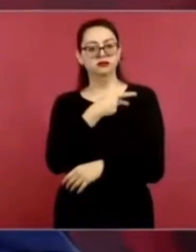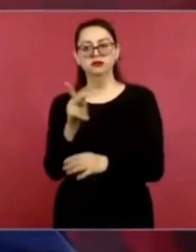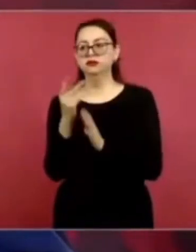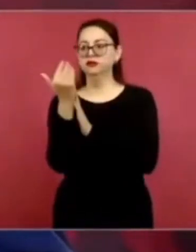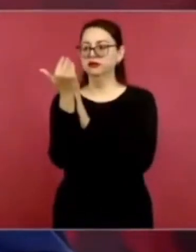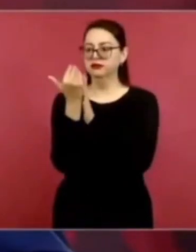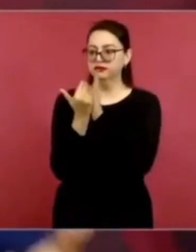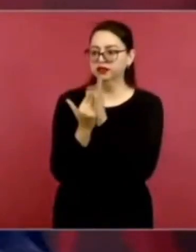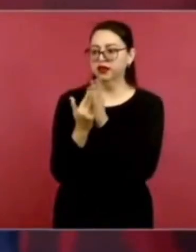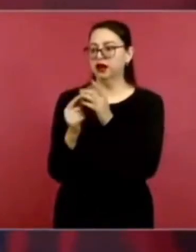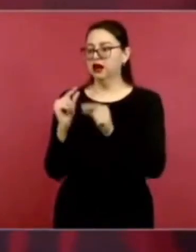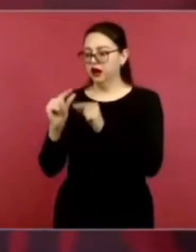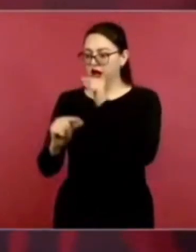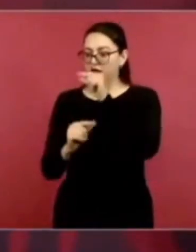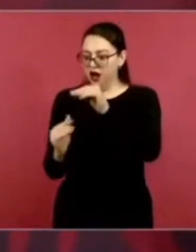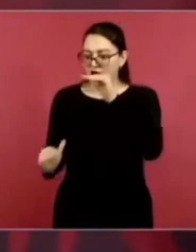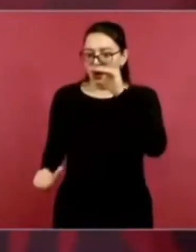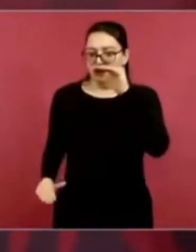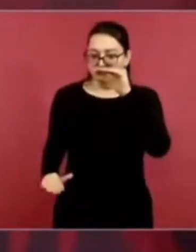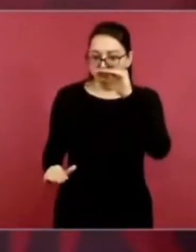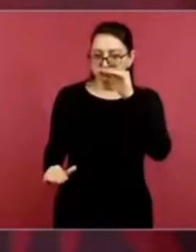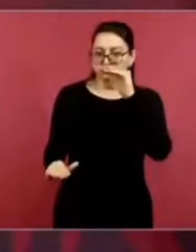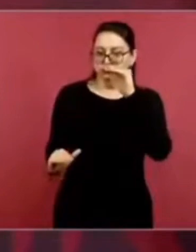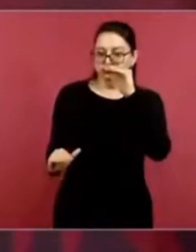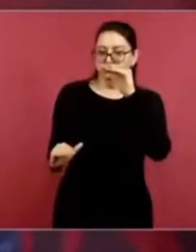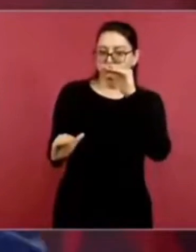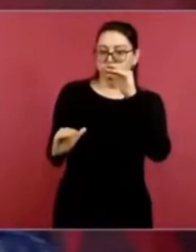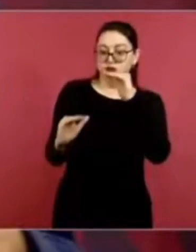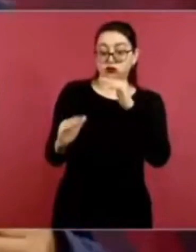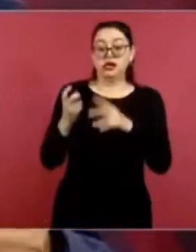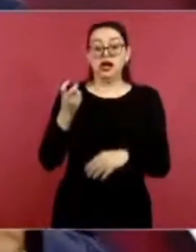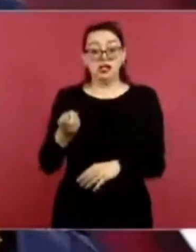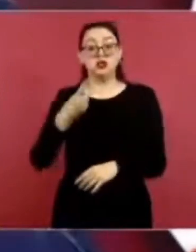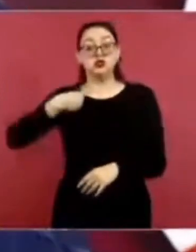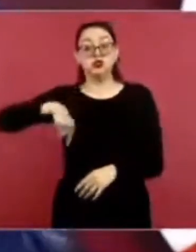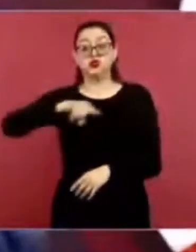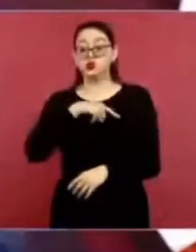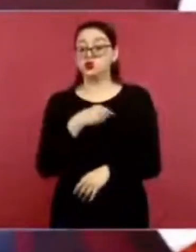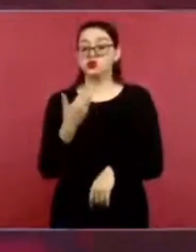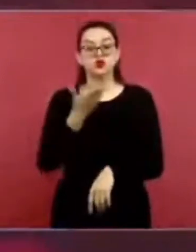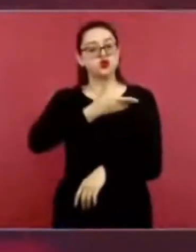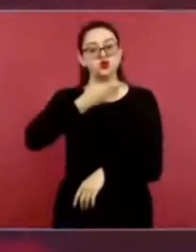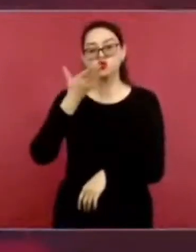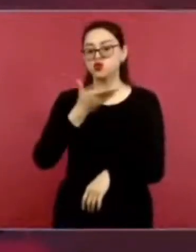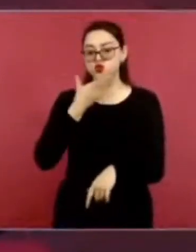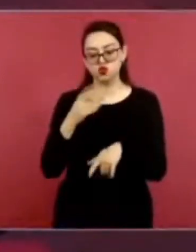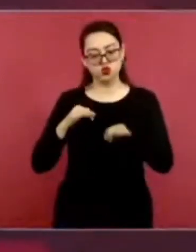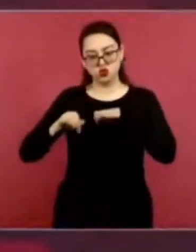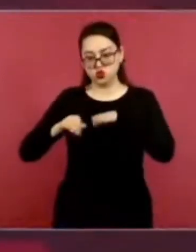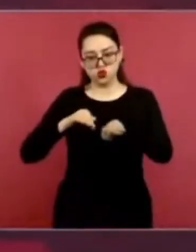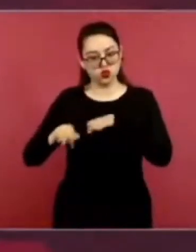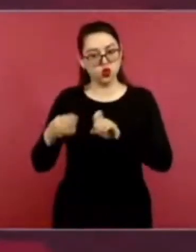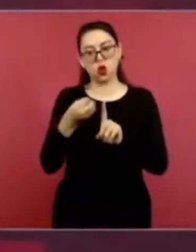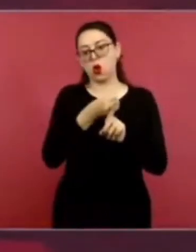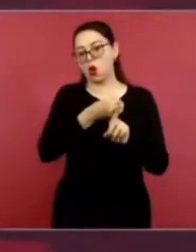social. Entonces, sí tenemos organización y están trabajando